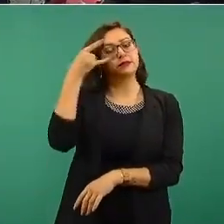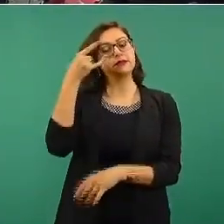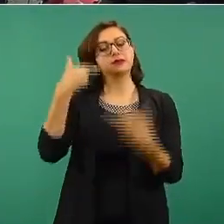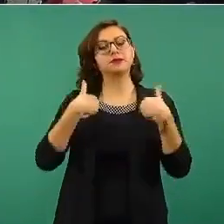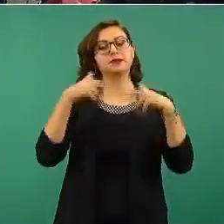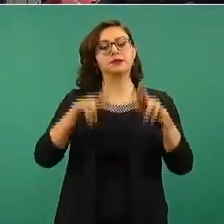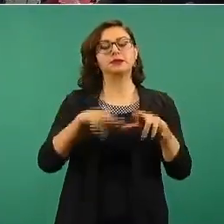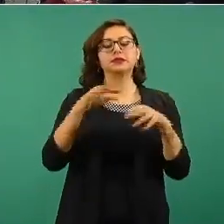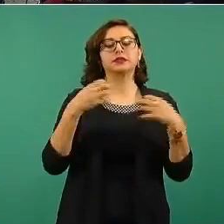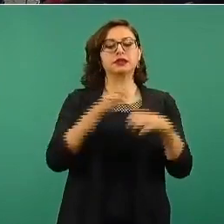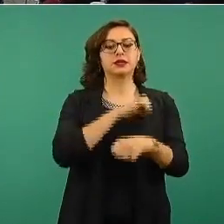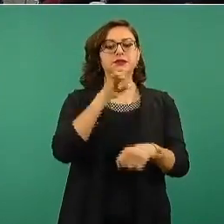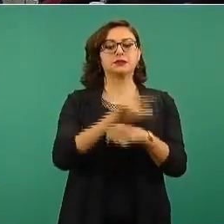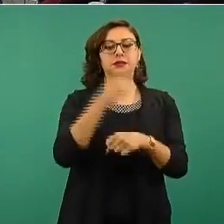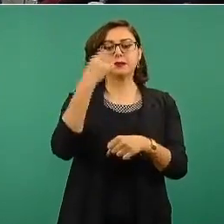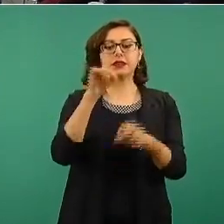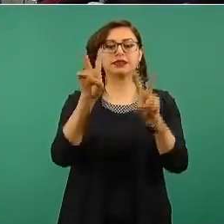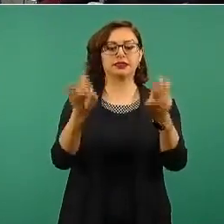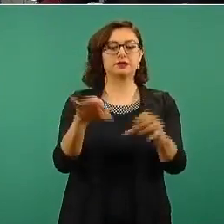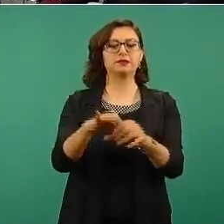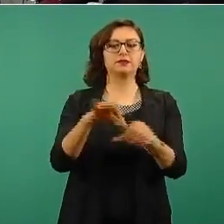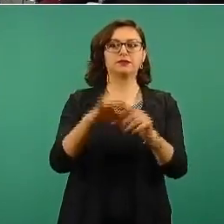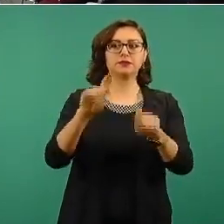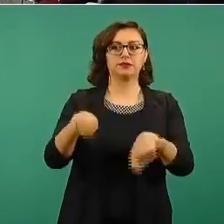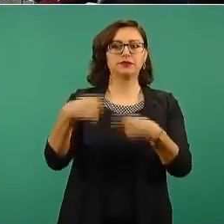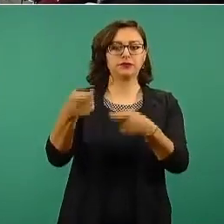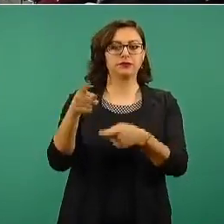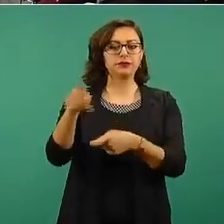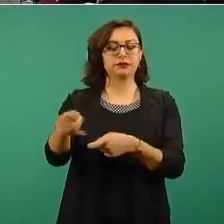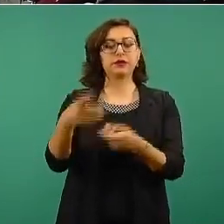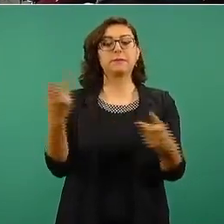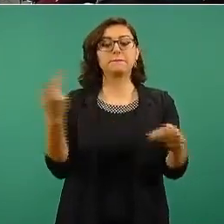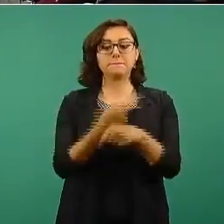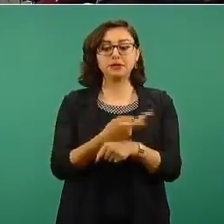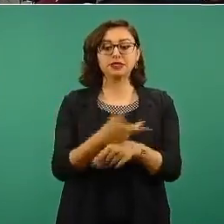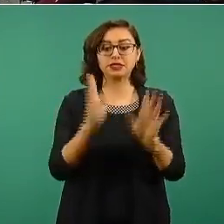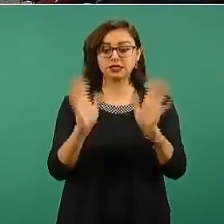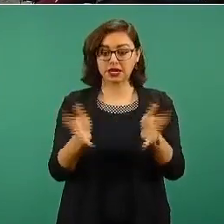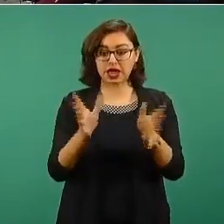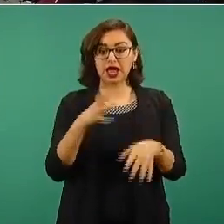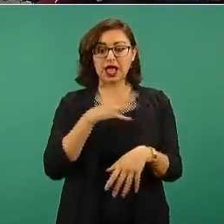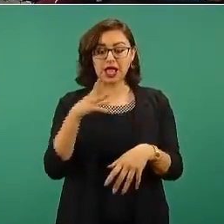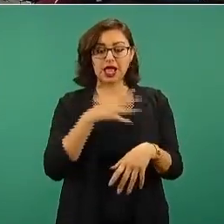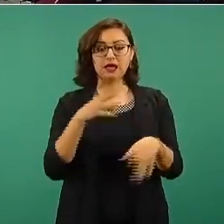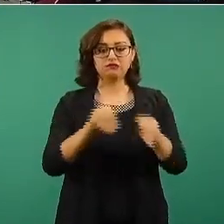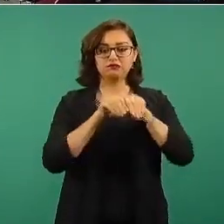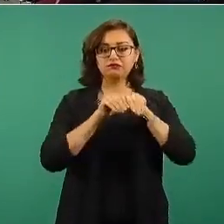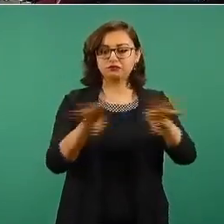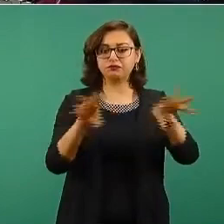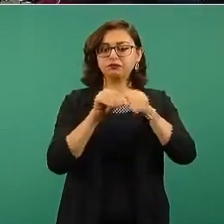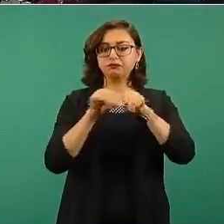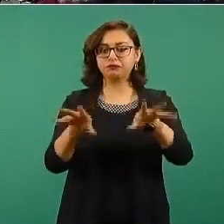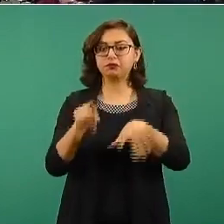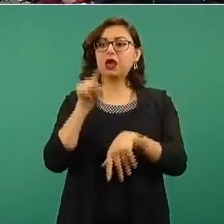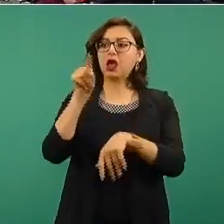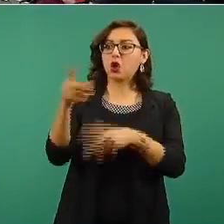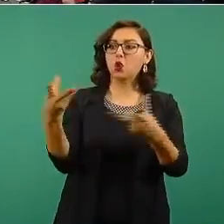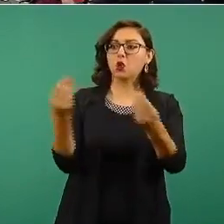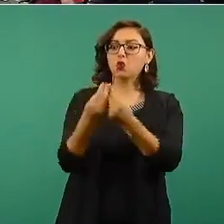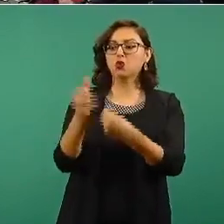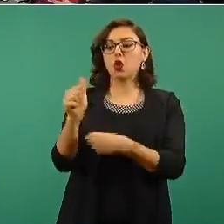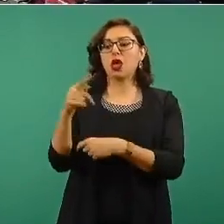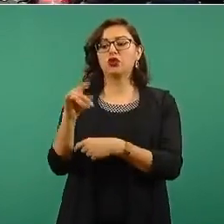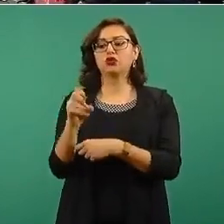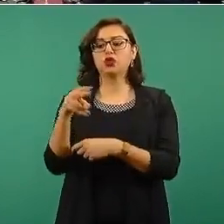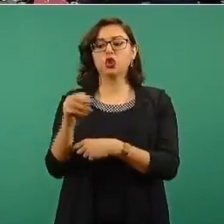especial electoral, se le han corrido algunas imágenes de que incluso se ha reunido con Antonio Solá, quien